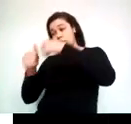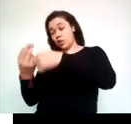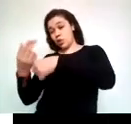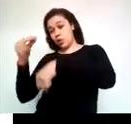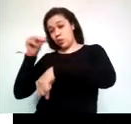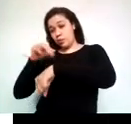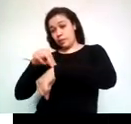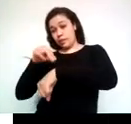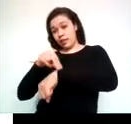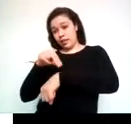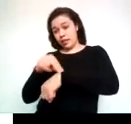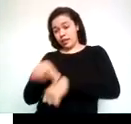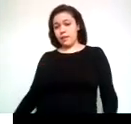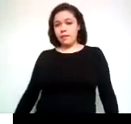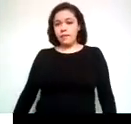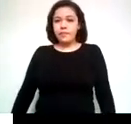necesitamos